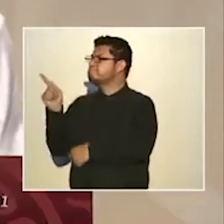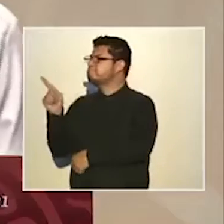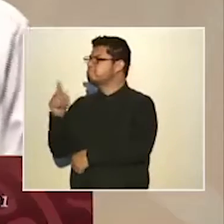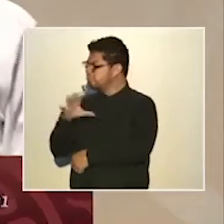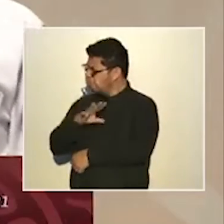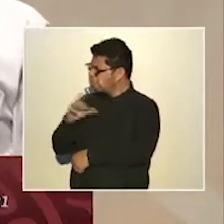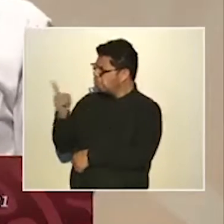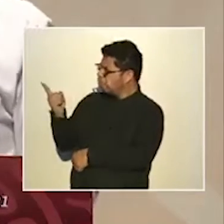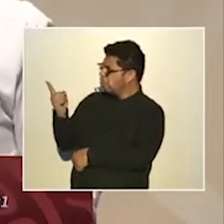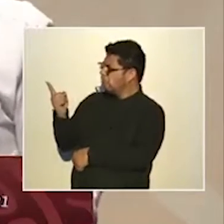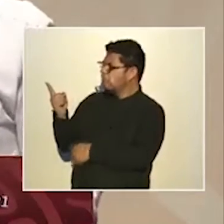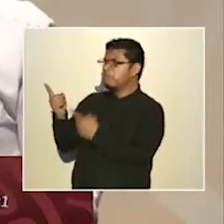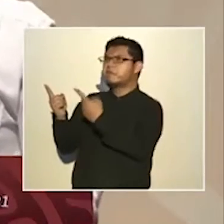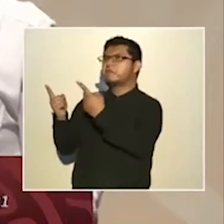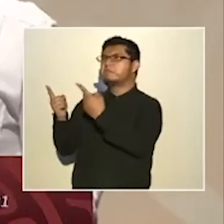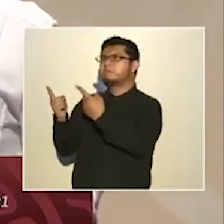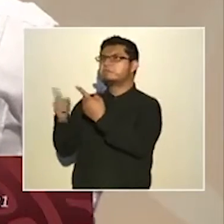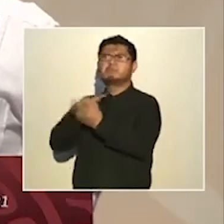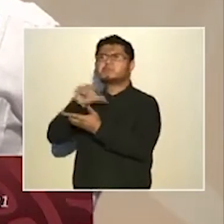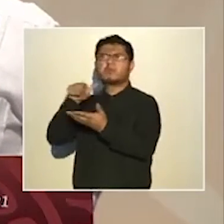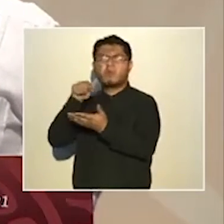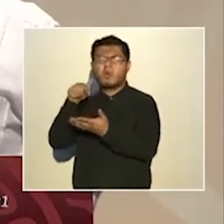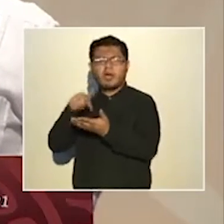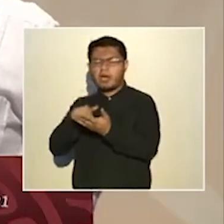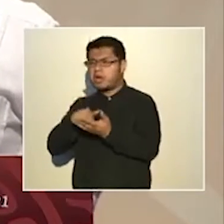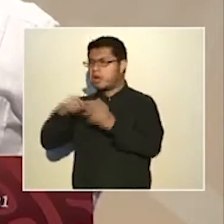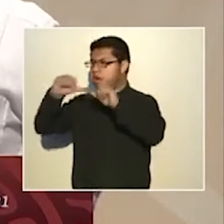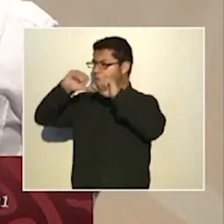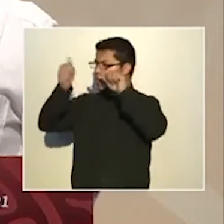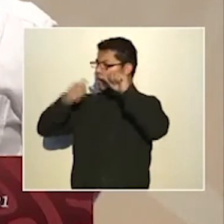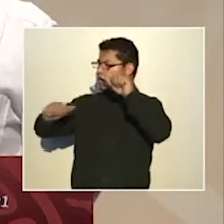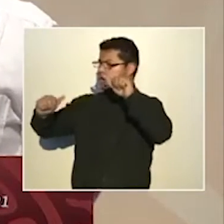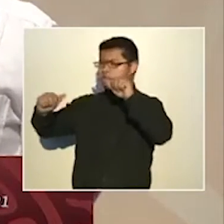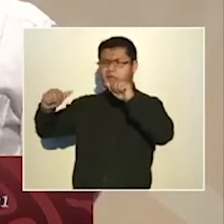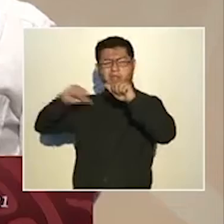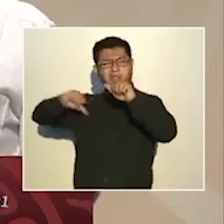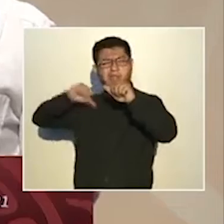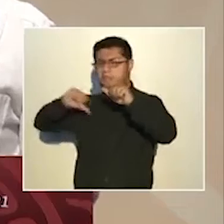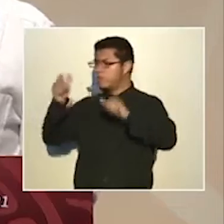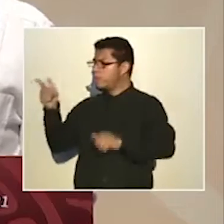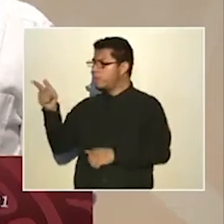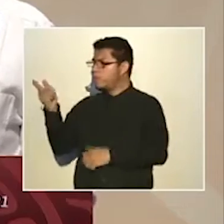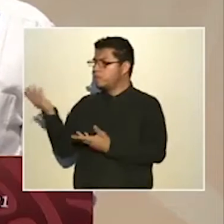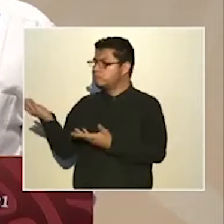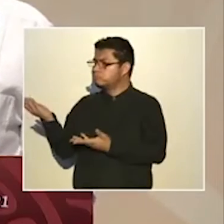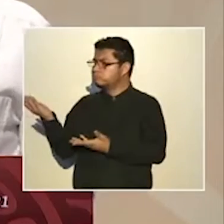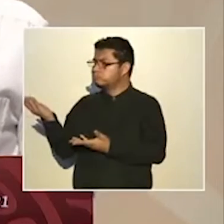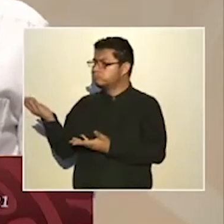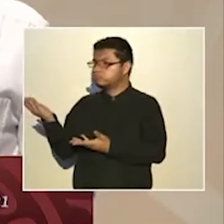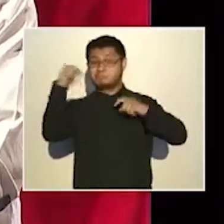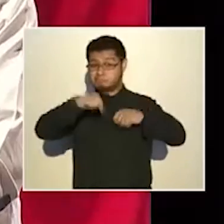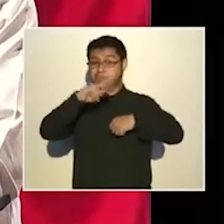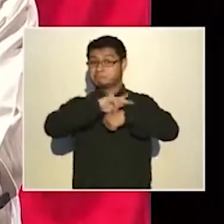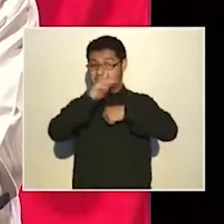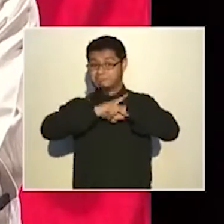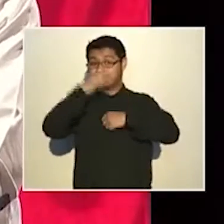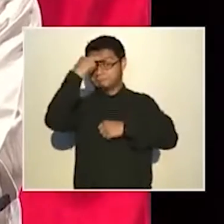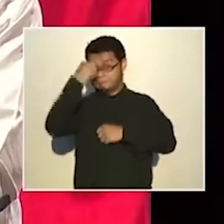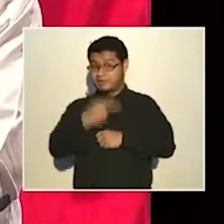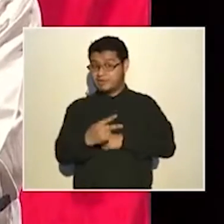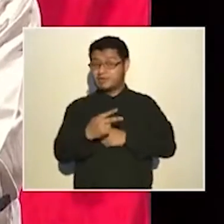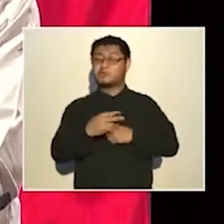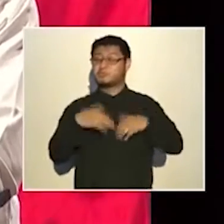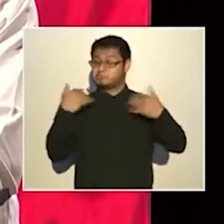centros o sitios arqueológicos como en la región Maya?